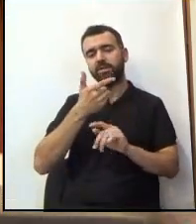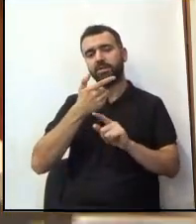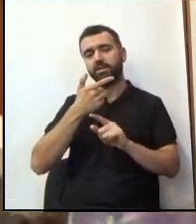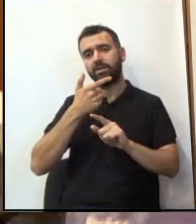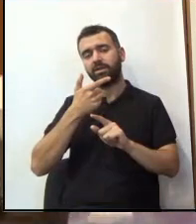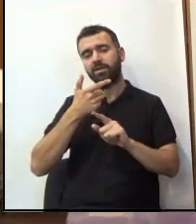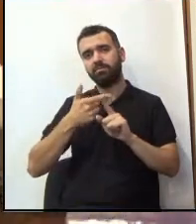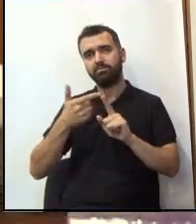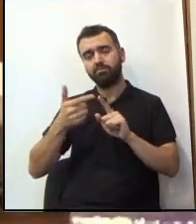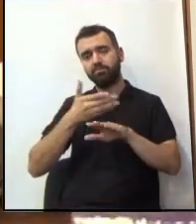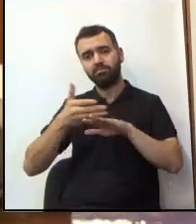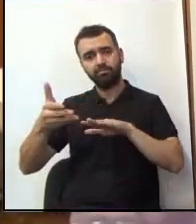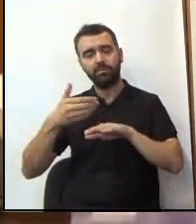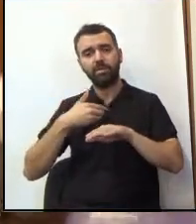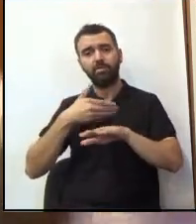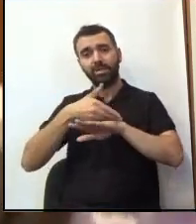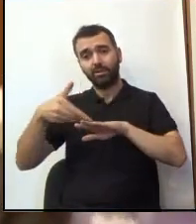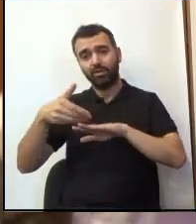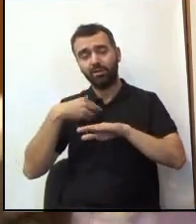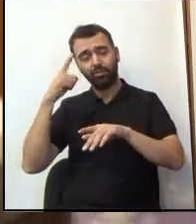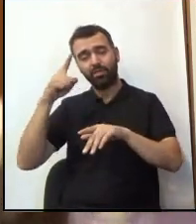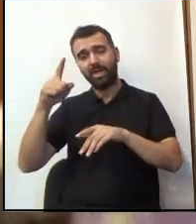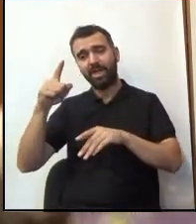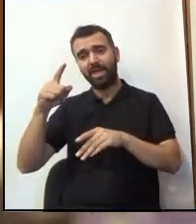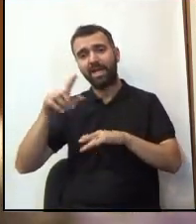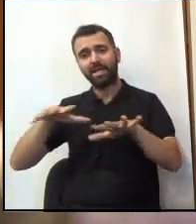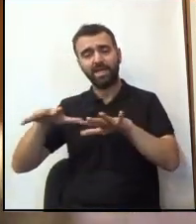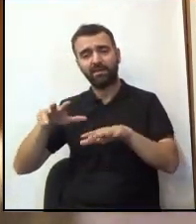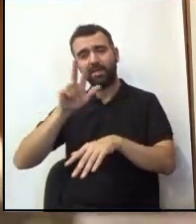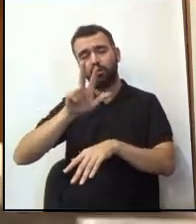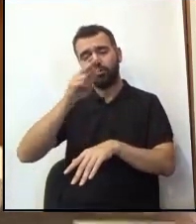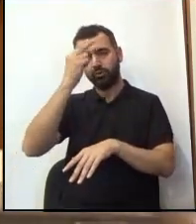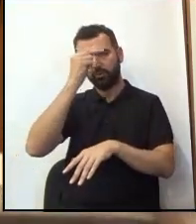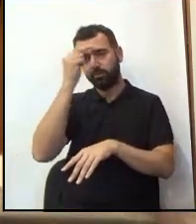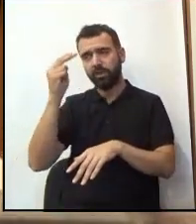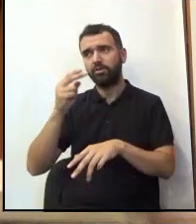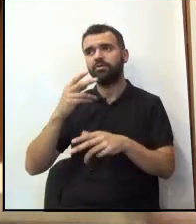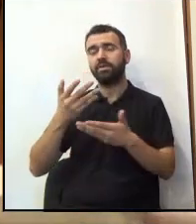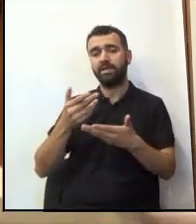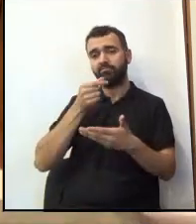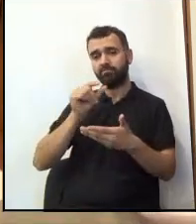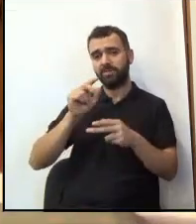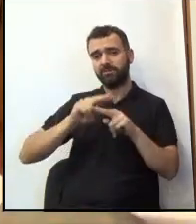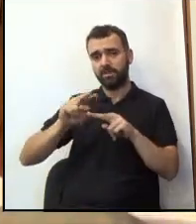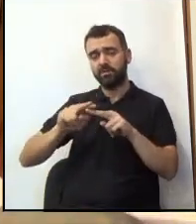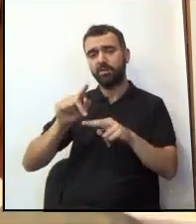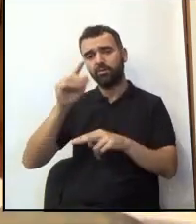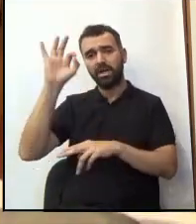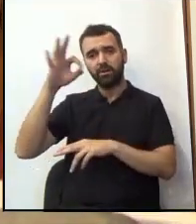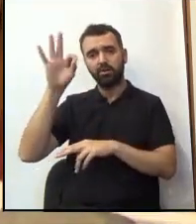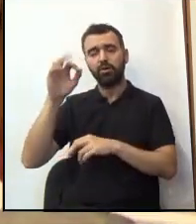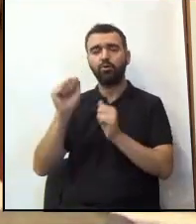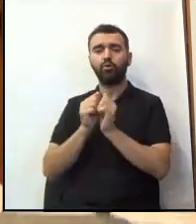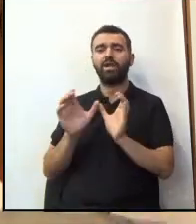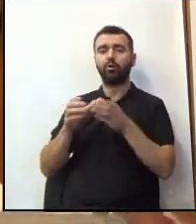7,5 millones para el acto del 8M. Se estaría realizando una reunión con la